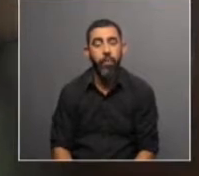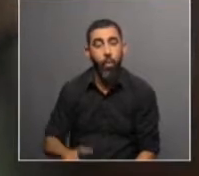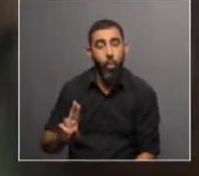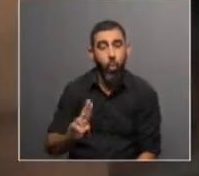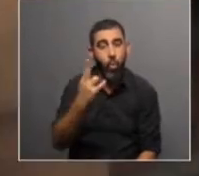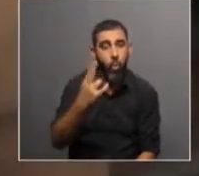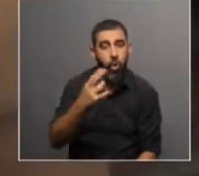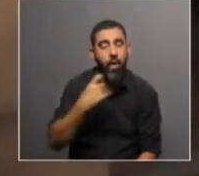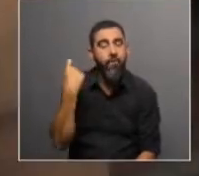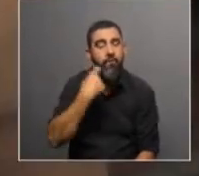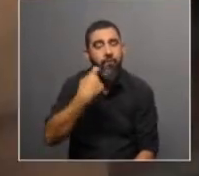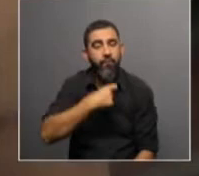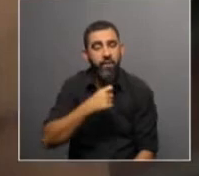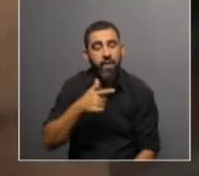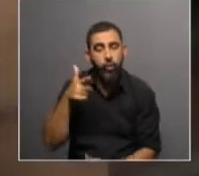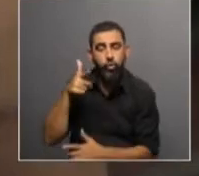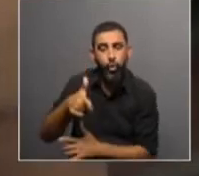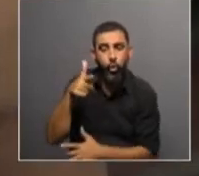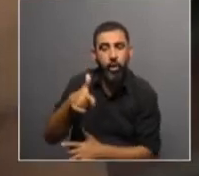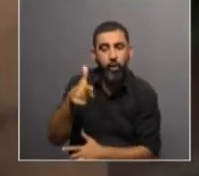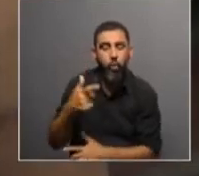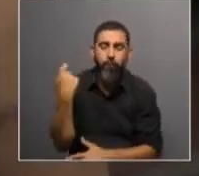Uruguay tiene una carencia de soldadores